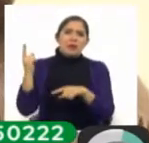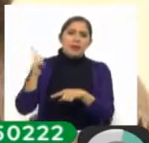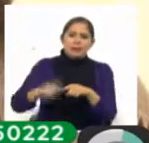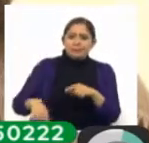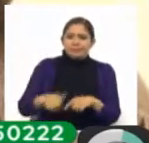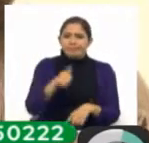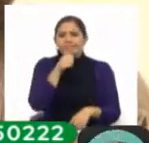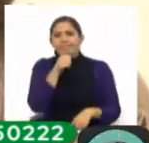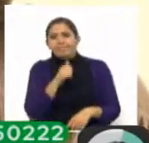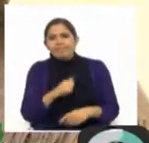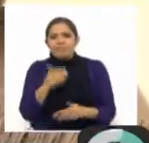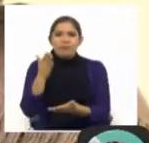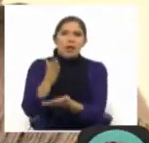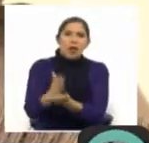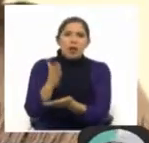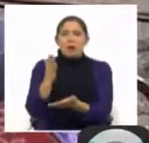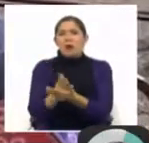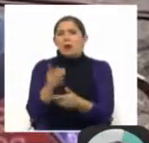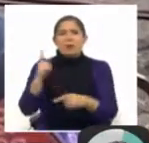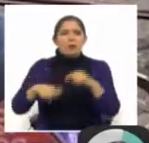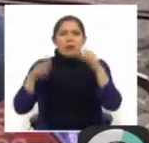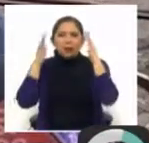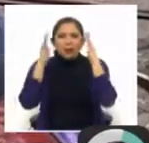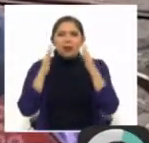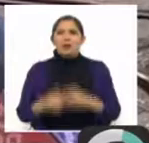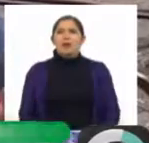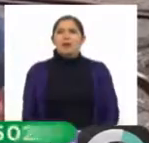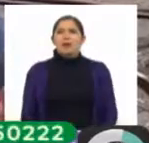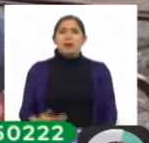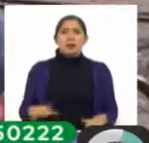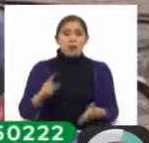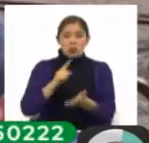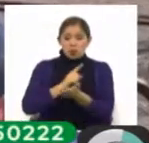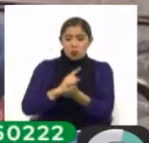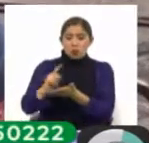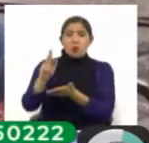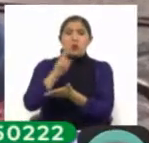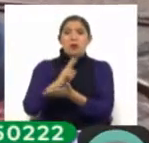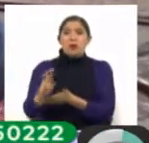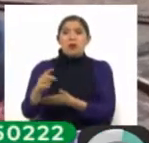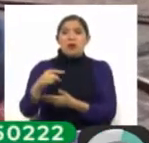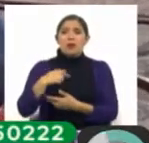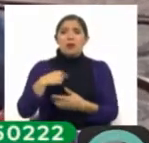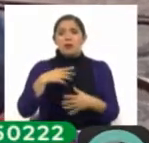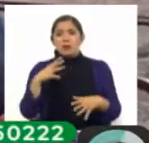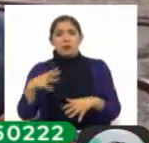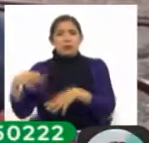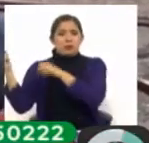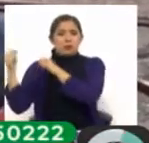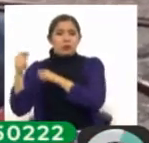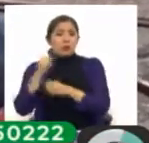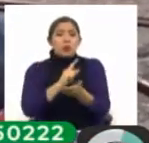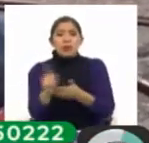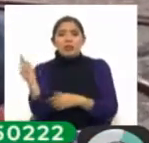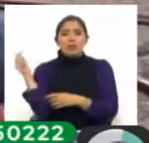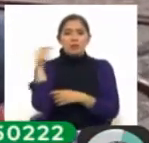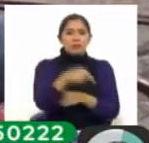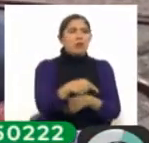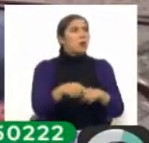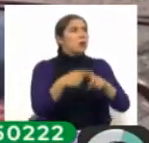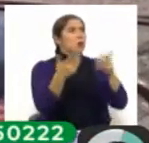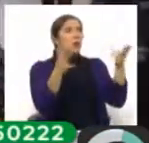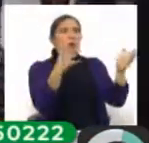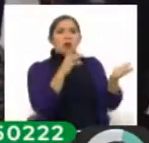por el paro todavía no se puede atender nada. Ya hace 2 semanas que he salido y tenía que volver a la primera semana, pero no hay